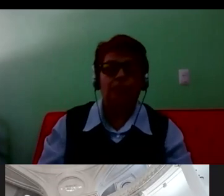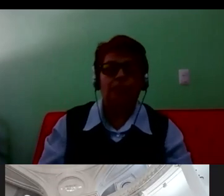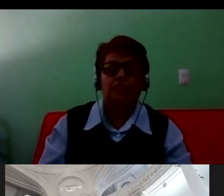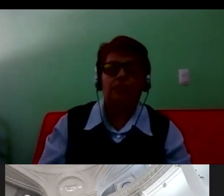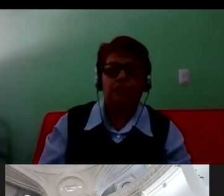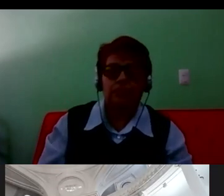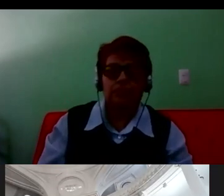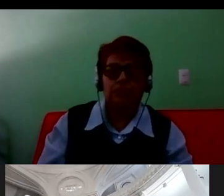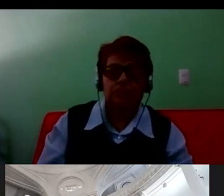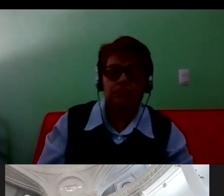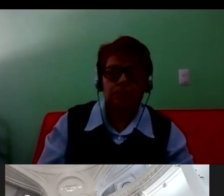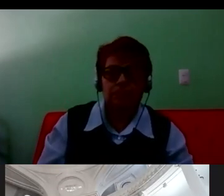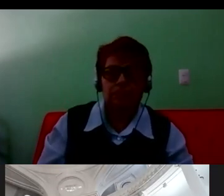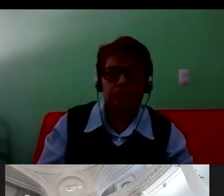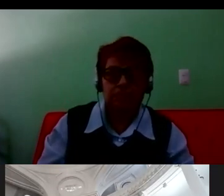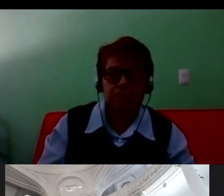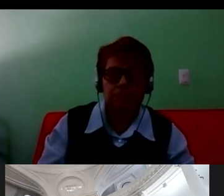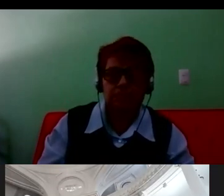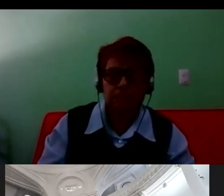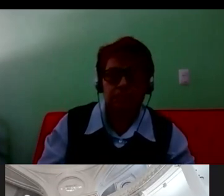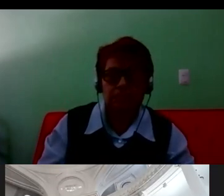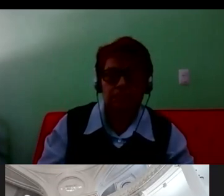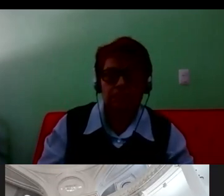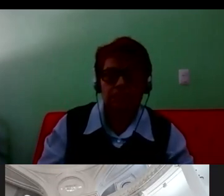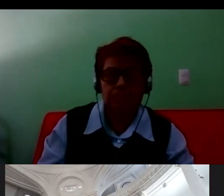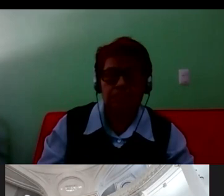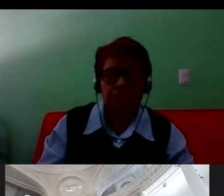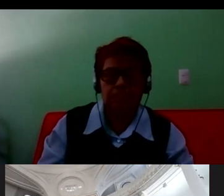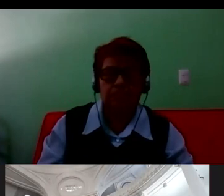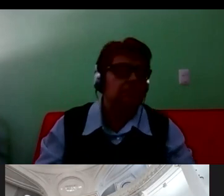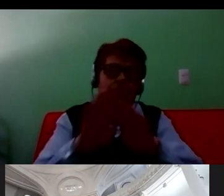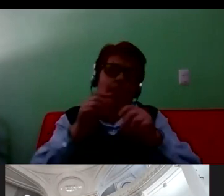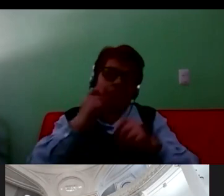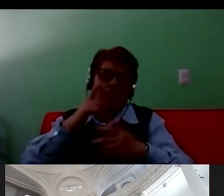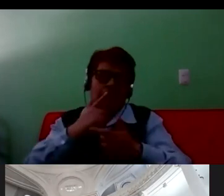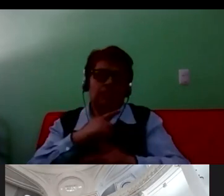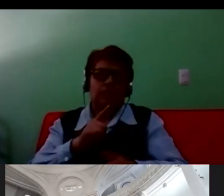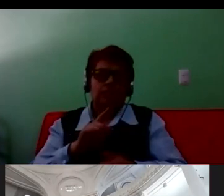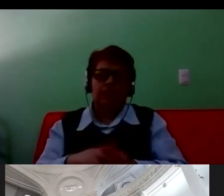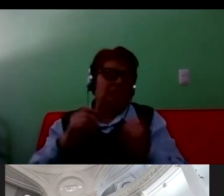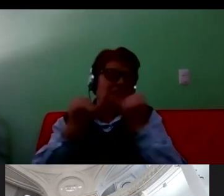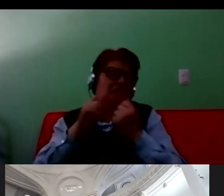No, si quiere, perdón, adelante. Sí, bueno, yo pedí. Como usted guste, diputada. Da lo mismo.